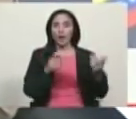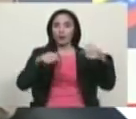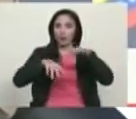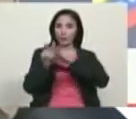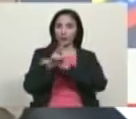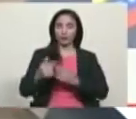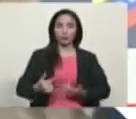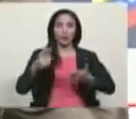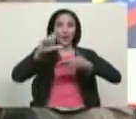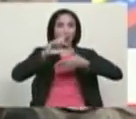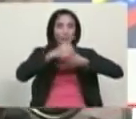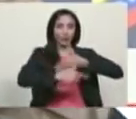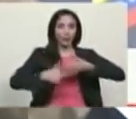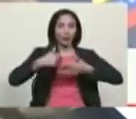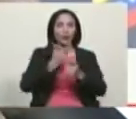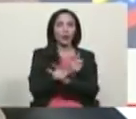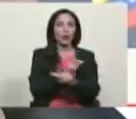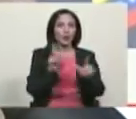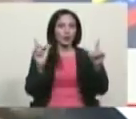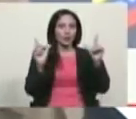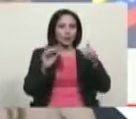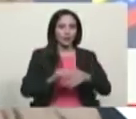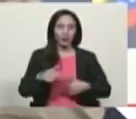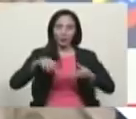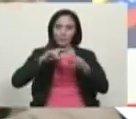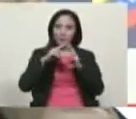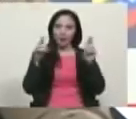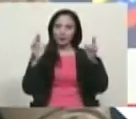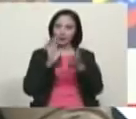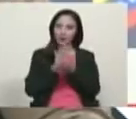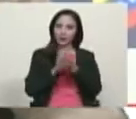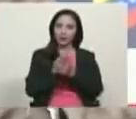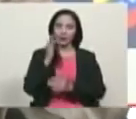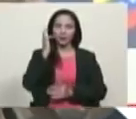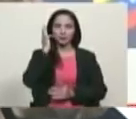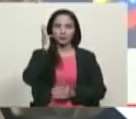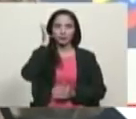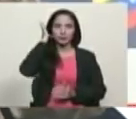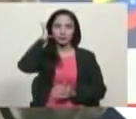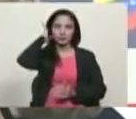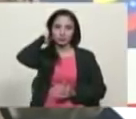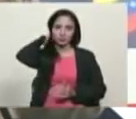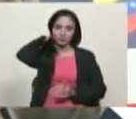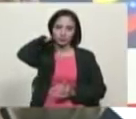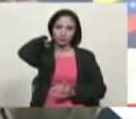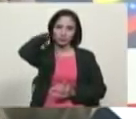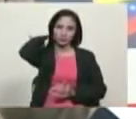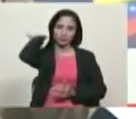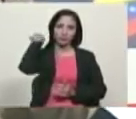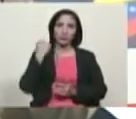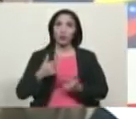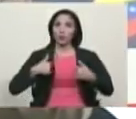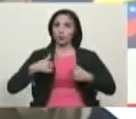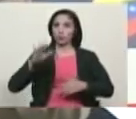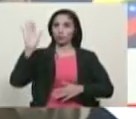territorio latinoamericano caribeño territorio de paz. Y yo levanté mis dos manos